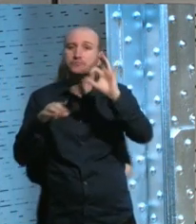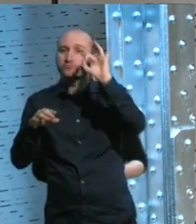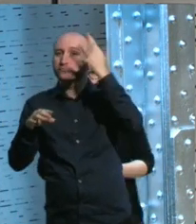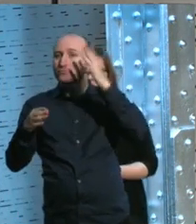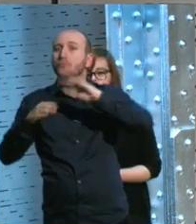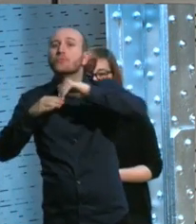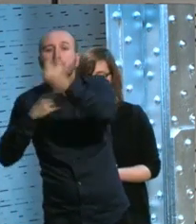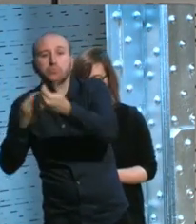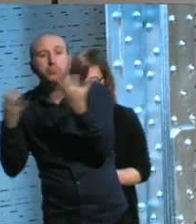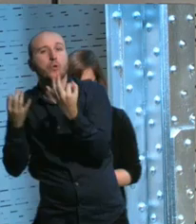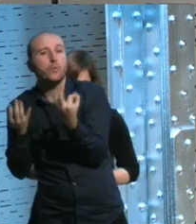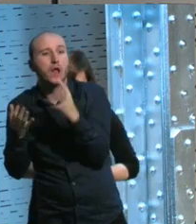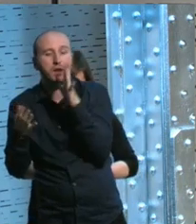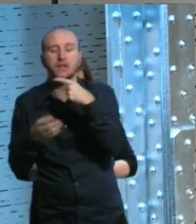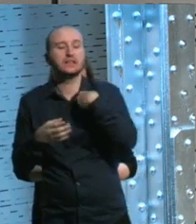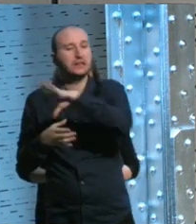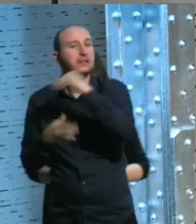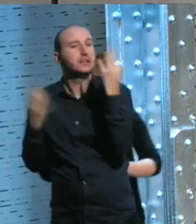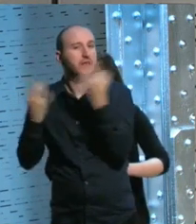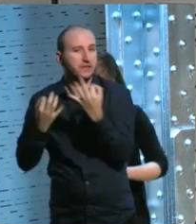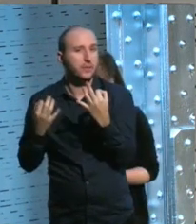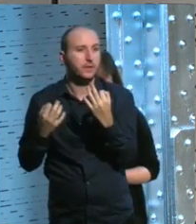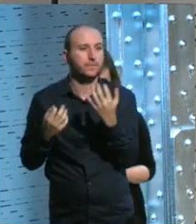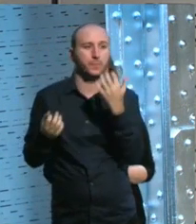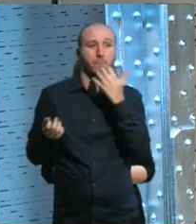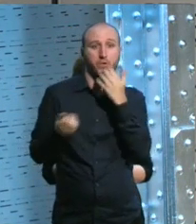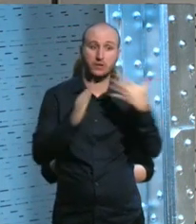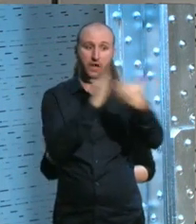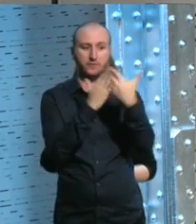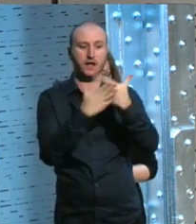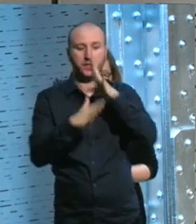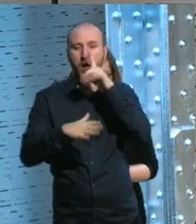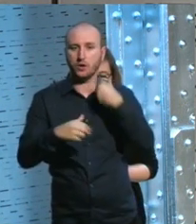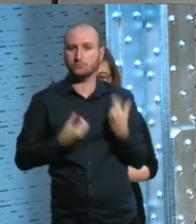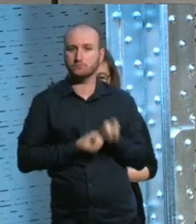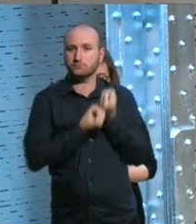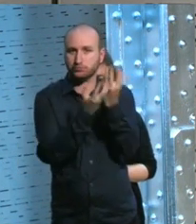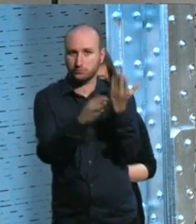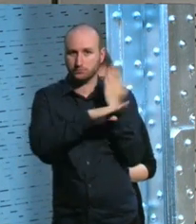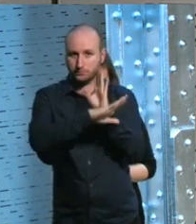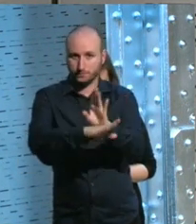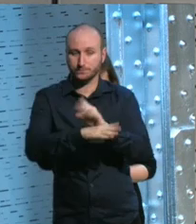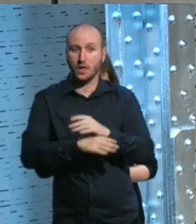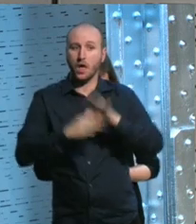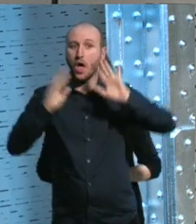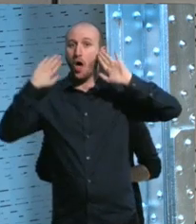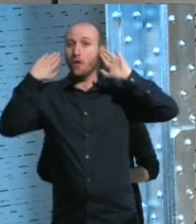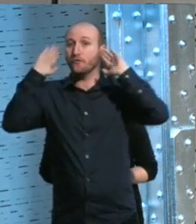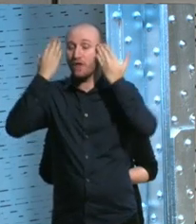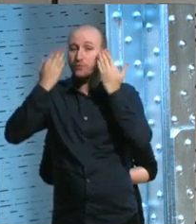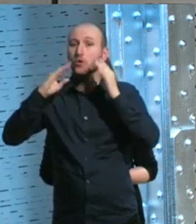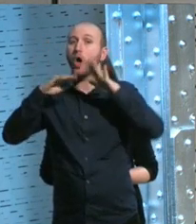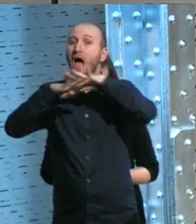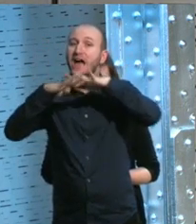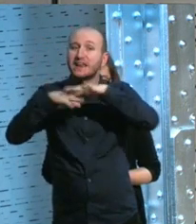entender? La diferencia, creo, o según me han explicado, es la siguiente. Facebook es una red